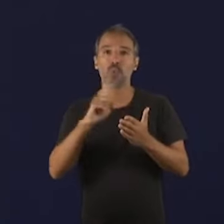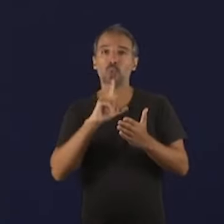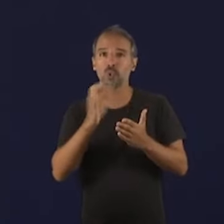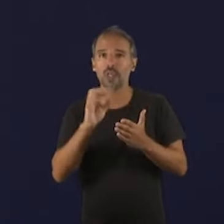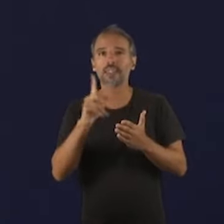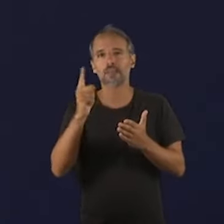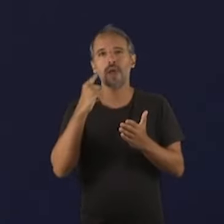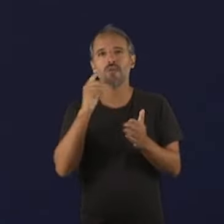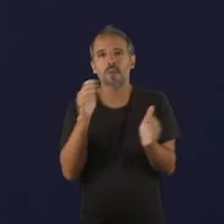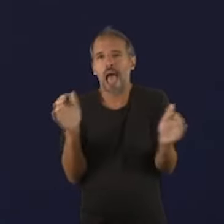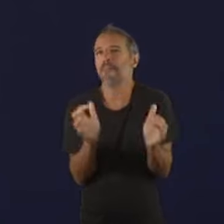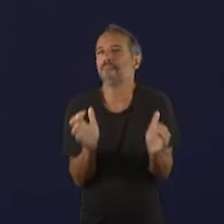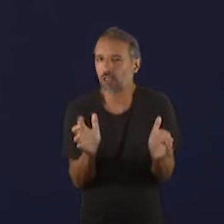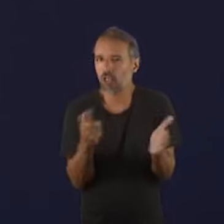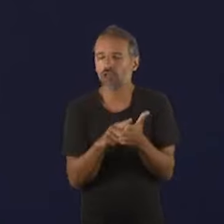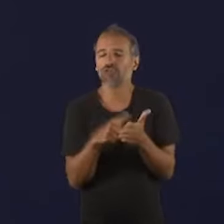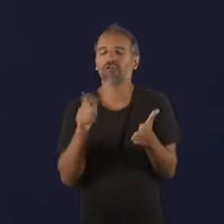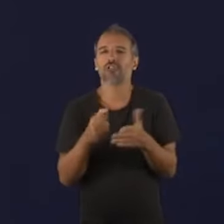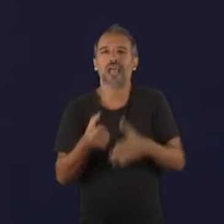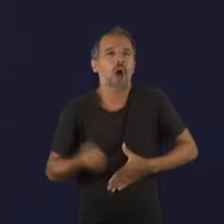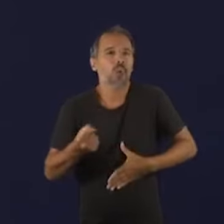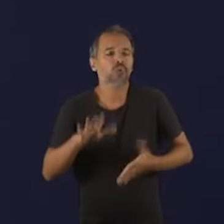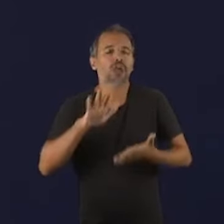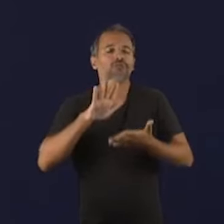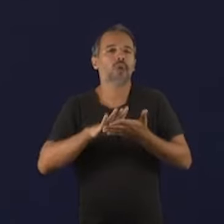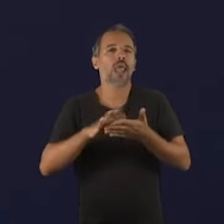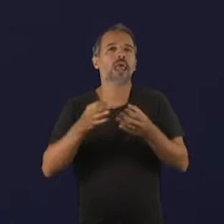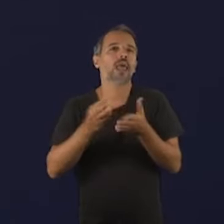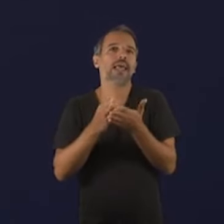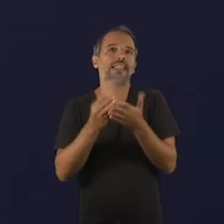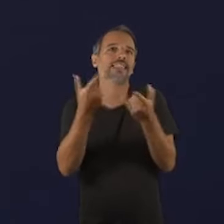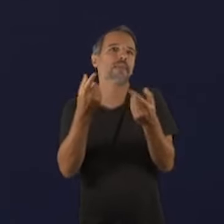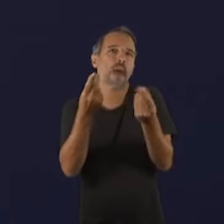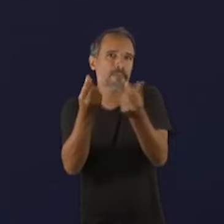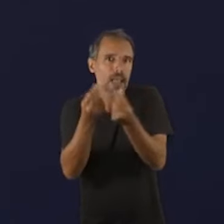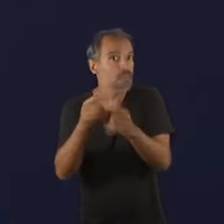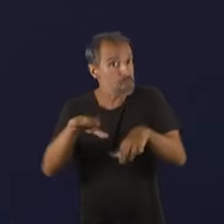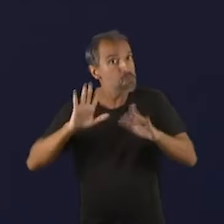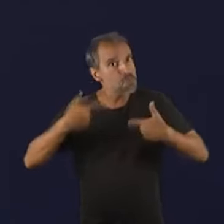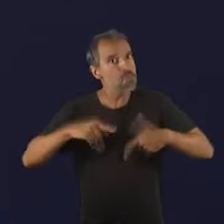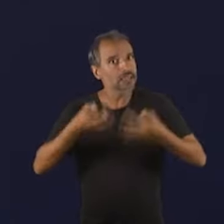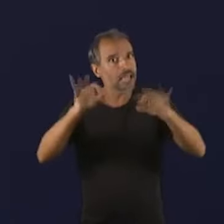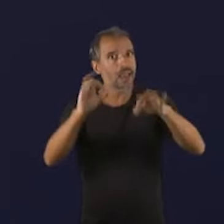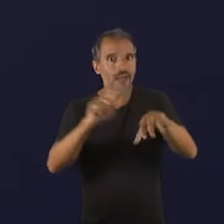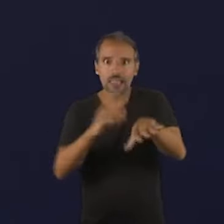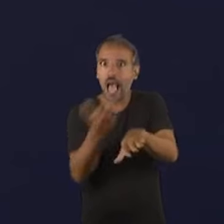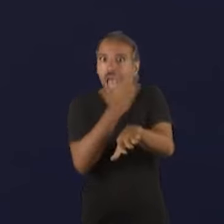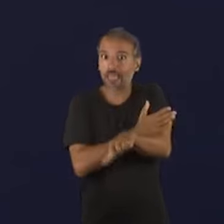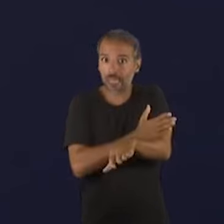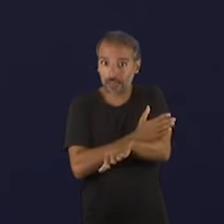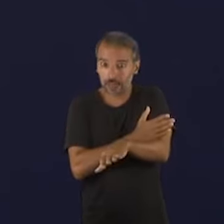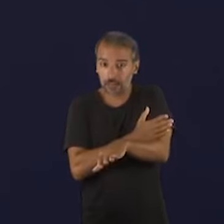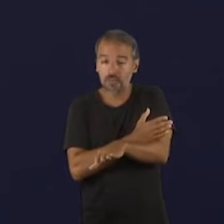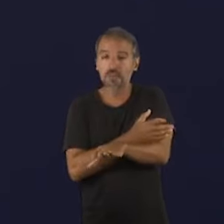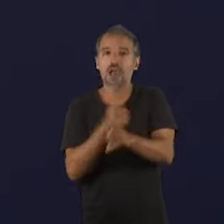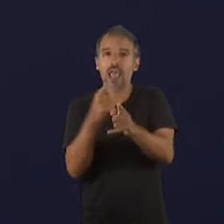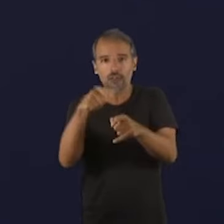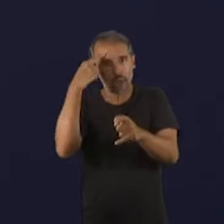preton monetario eh Muy a tiempo que hizo que efectivamente ese número se